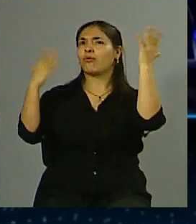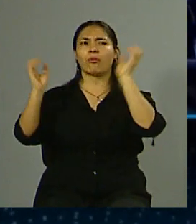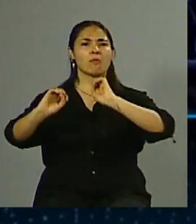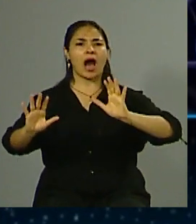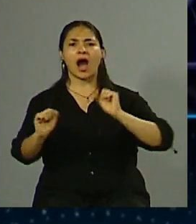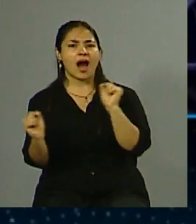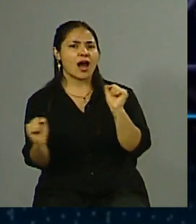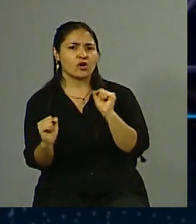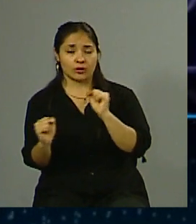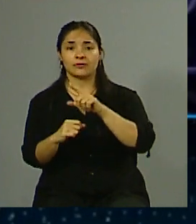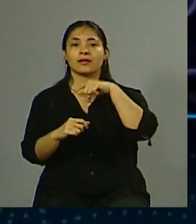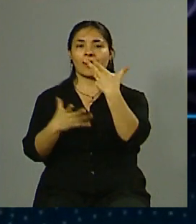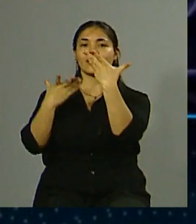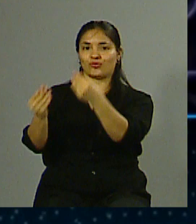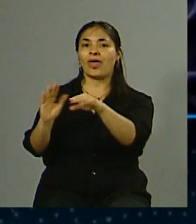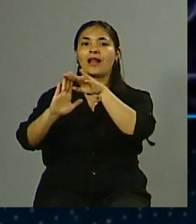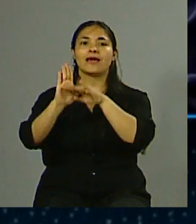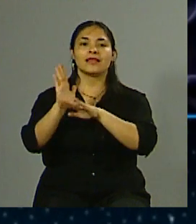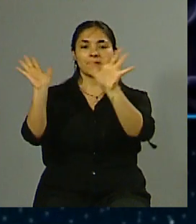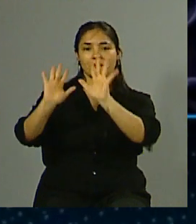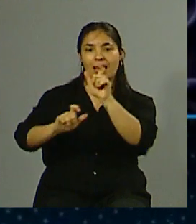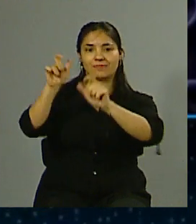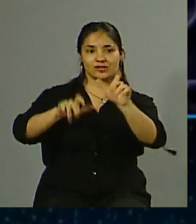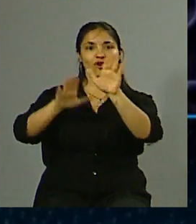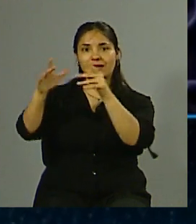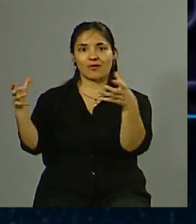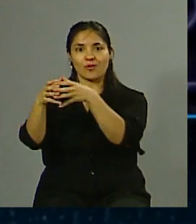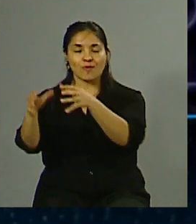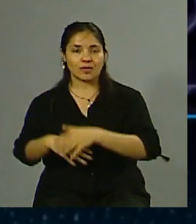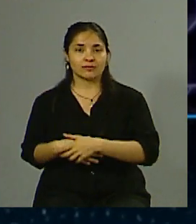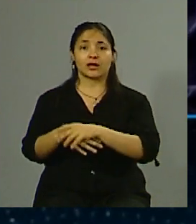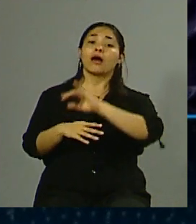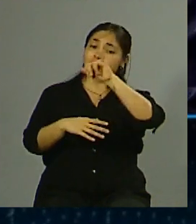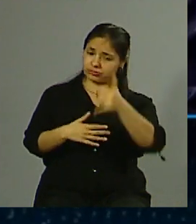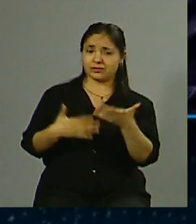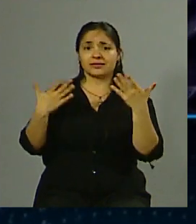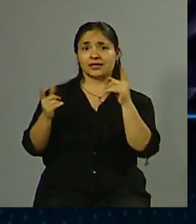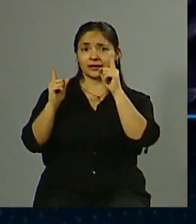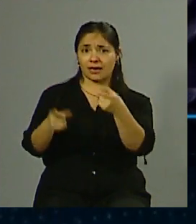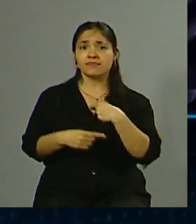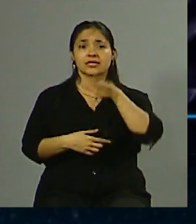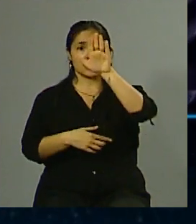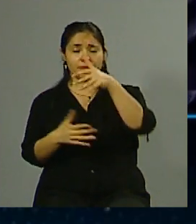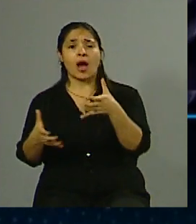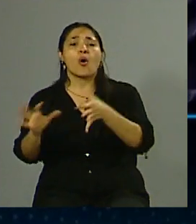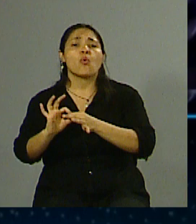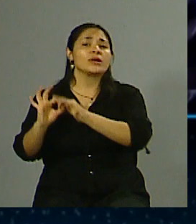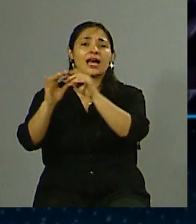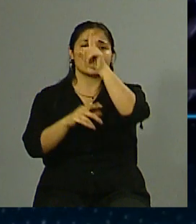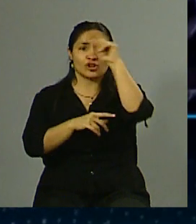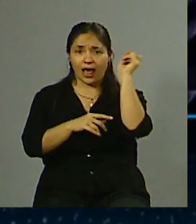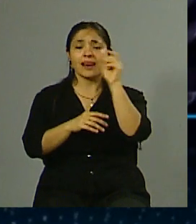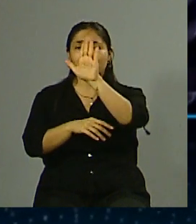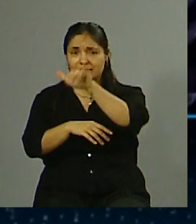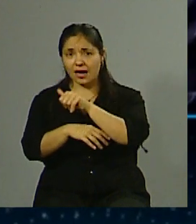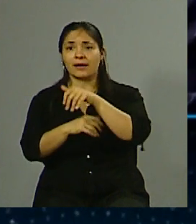monstruo. Después le arman las listas. Y sí, lo llamás a la Unidad Nacional. El otro día llamaste a la Unidad